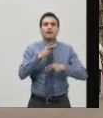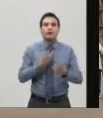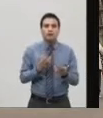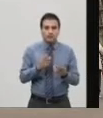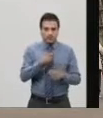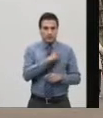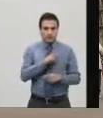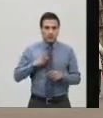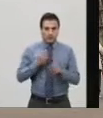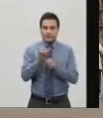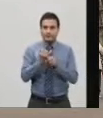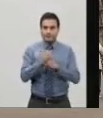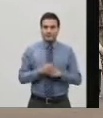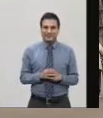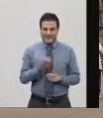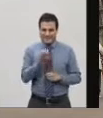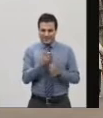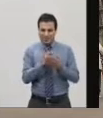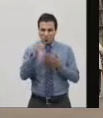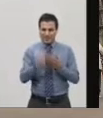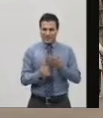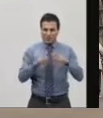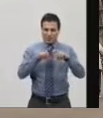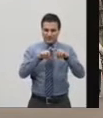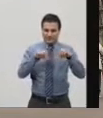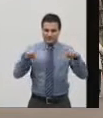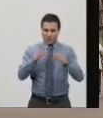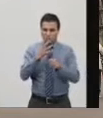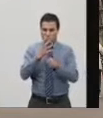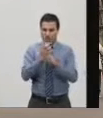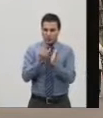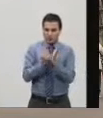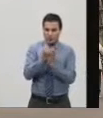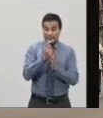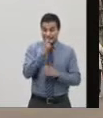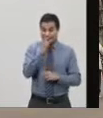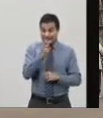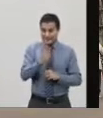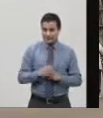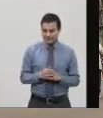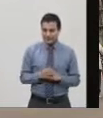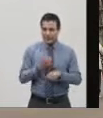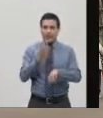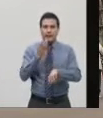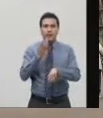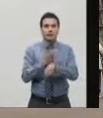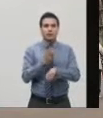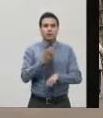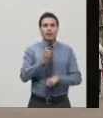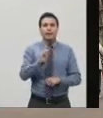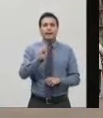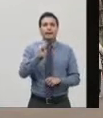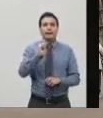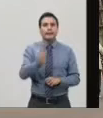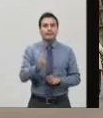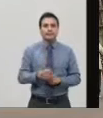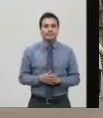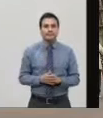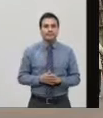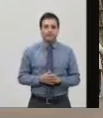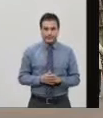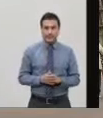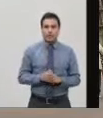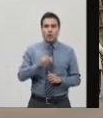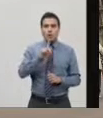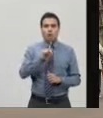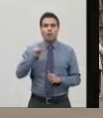resolutivo cuarto del proyecto que se presenta establece que se impone la sanción consistente en la interrupción de la transmisión